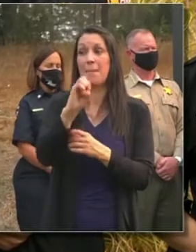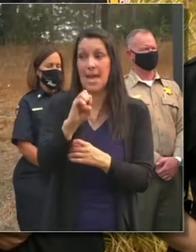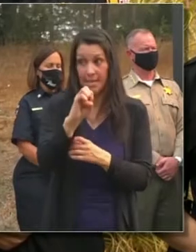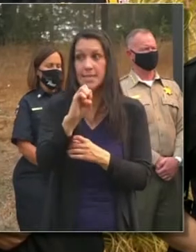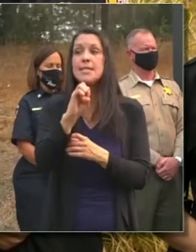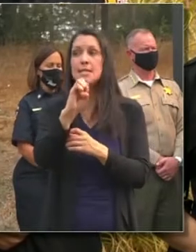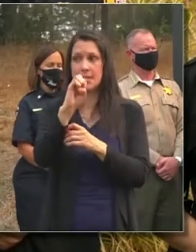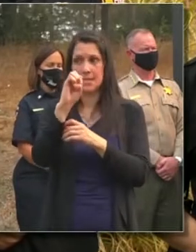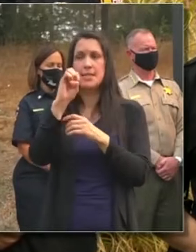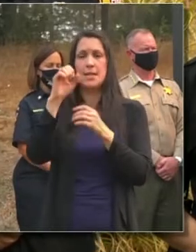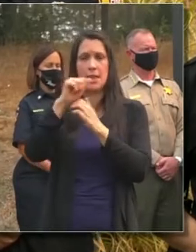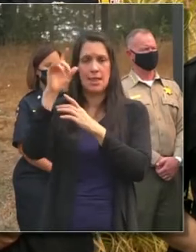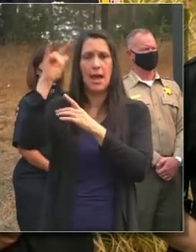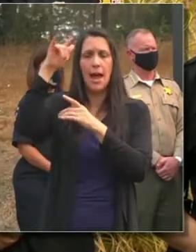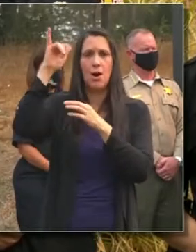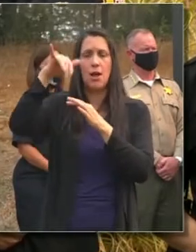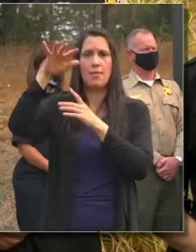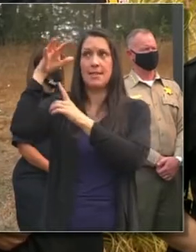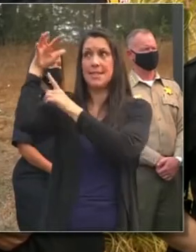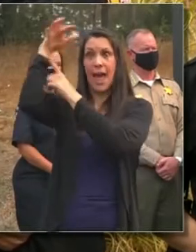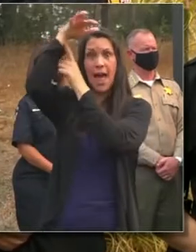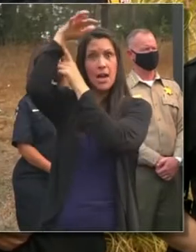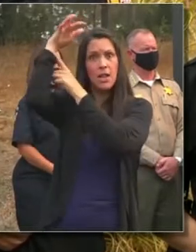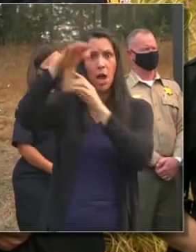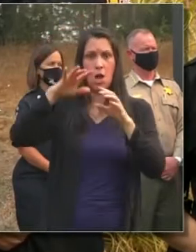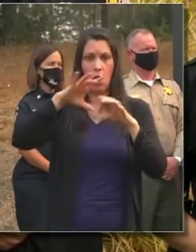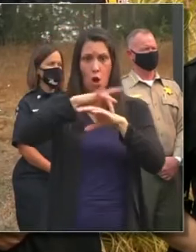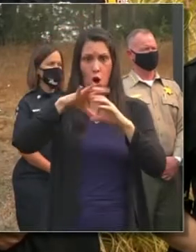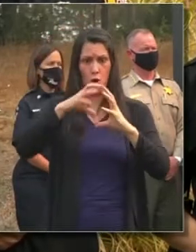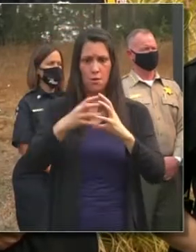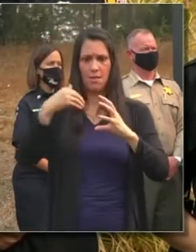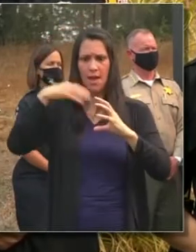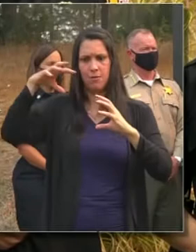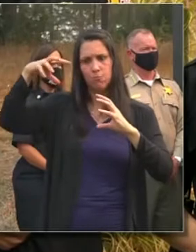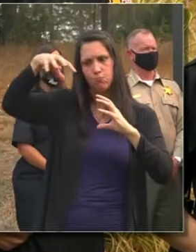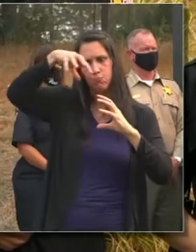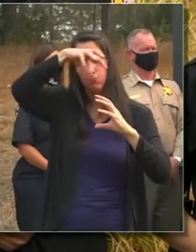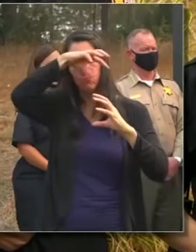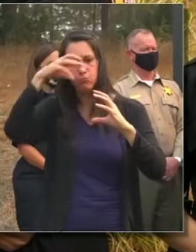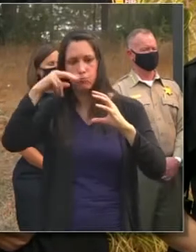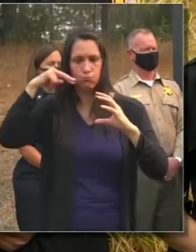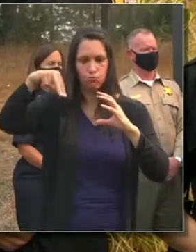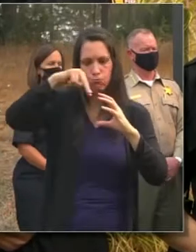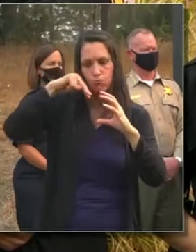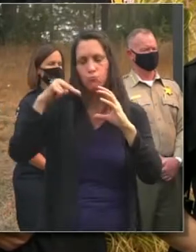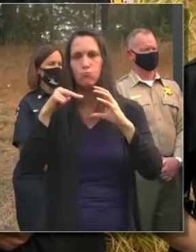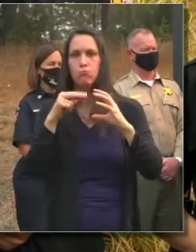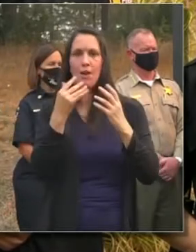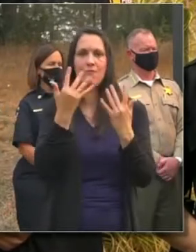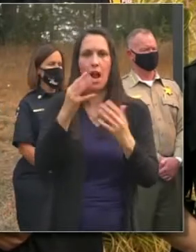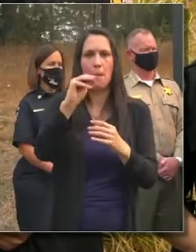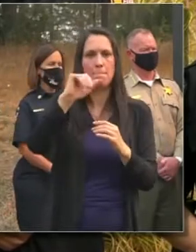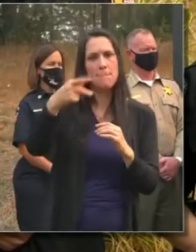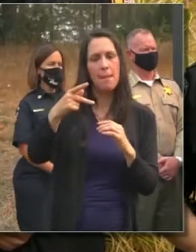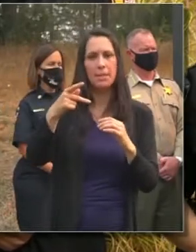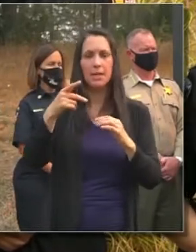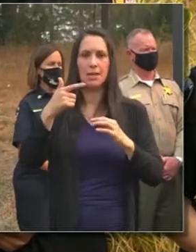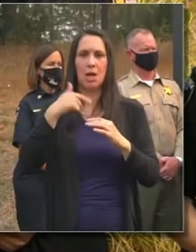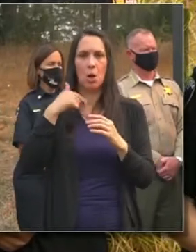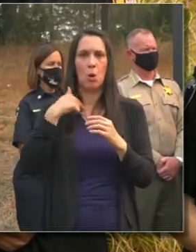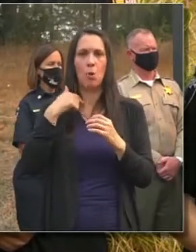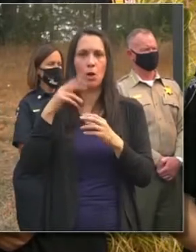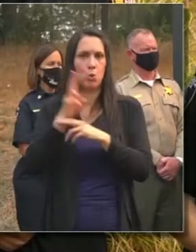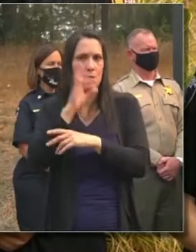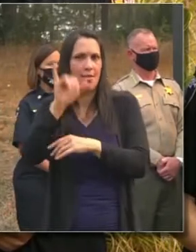parte de esta nueva fuerza espacial tecnología estatal para ayudar con la detección de incendios con mapas de incendios y